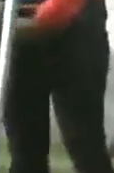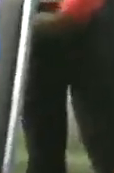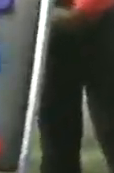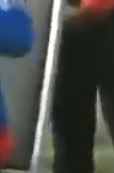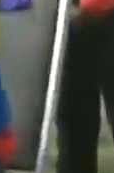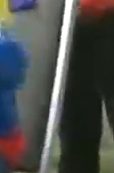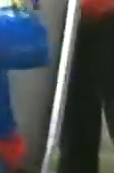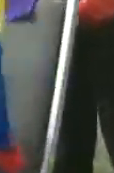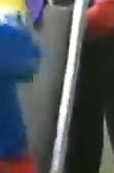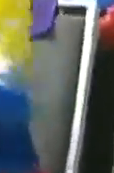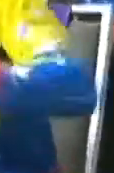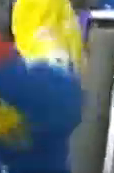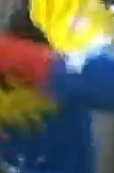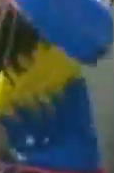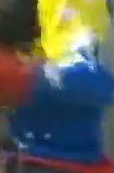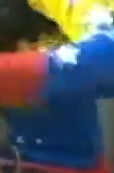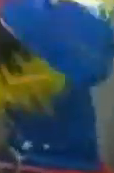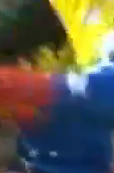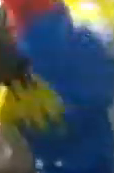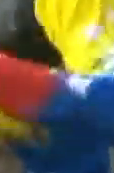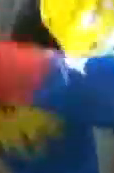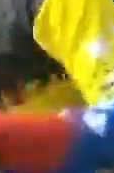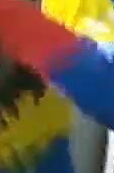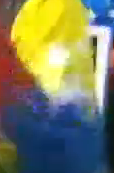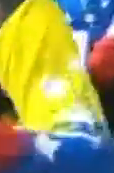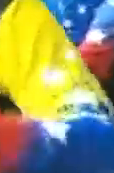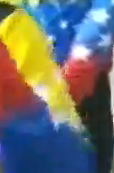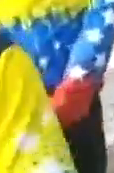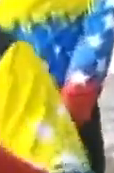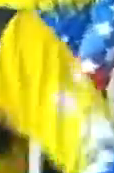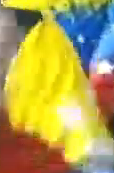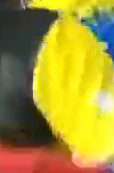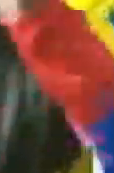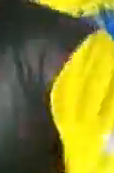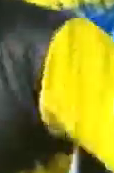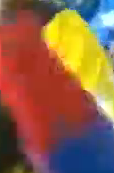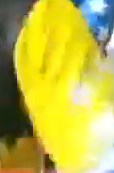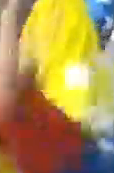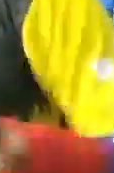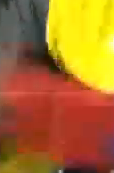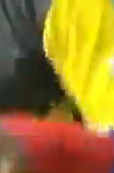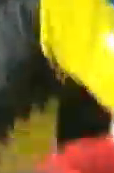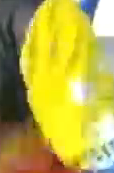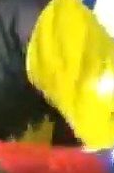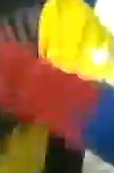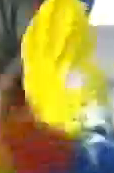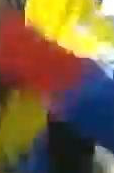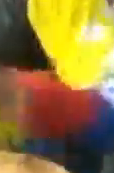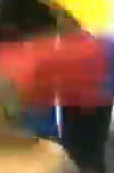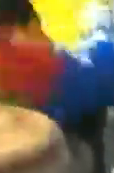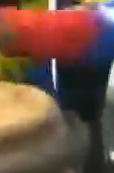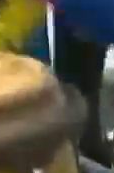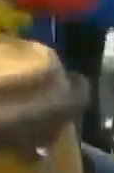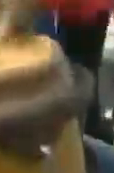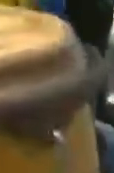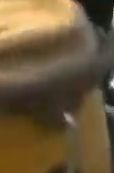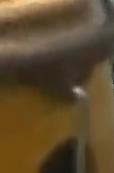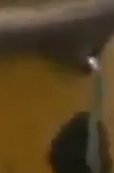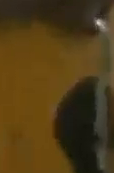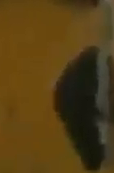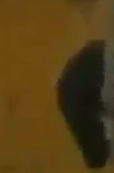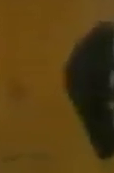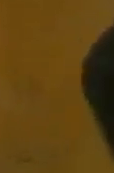turismo y el motor emprendimiento. Destacar que 570.000 emprendedores y emprendedoras están hoy siendo